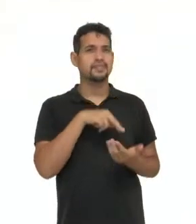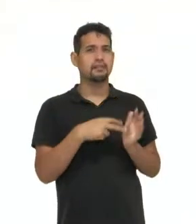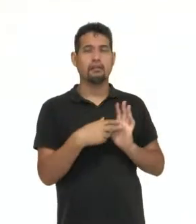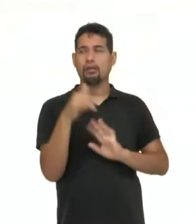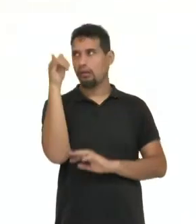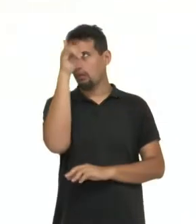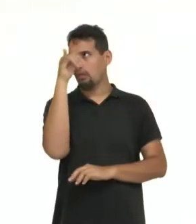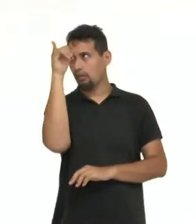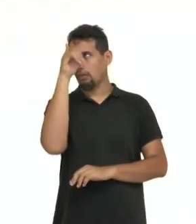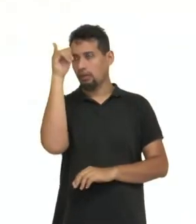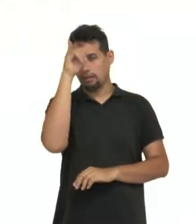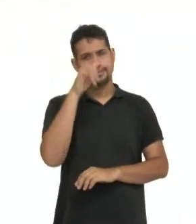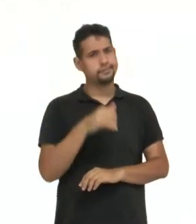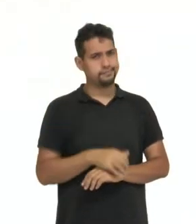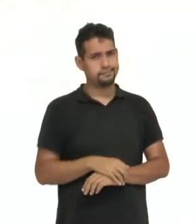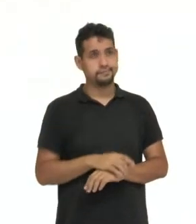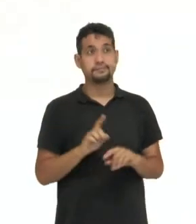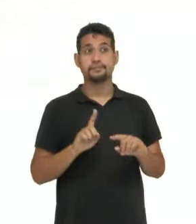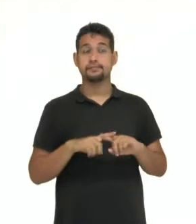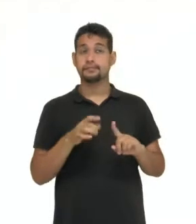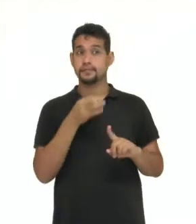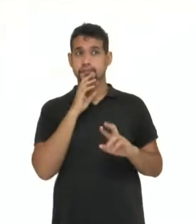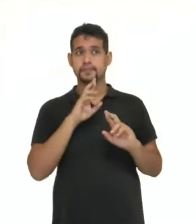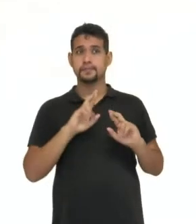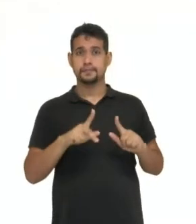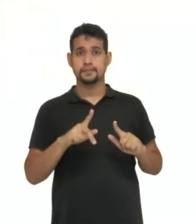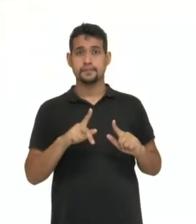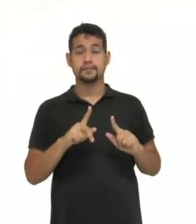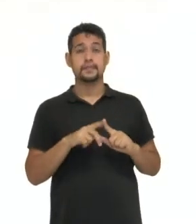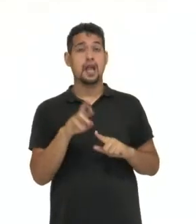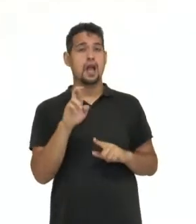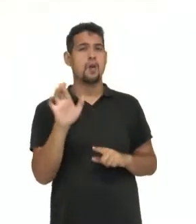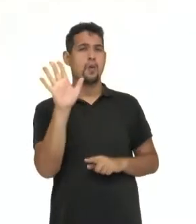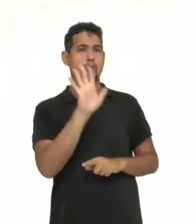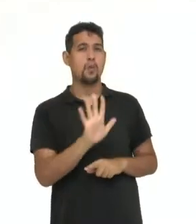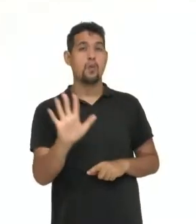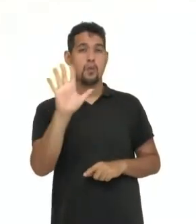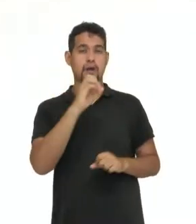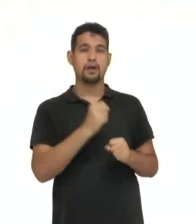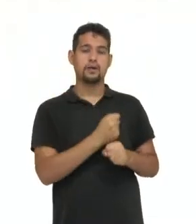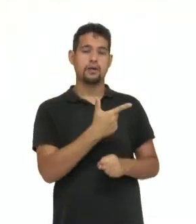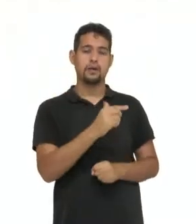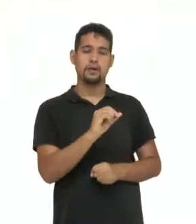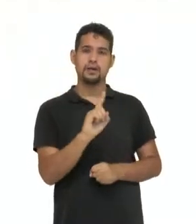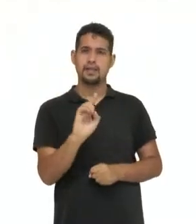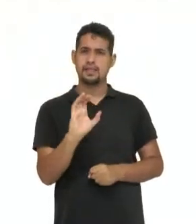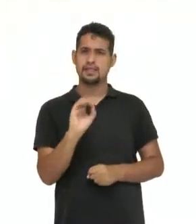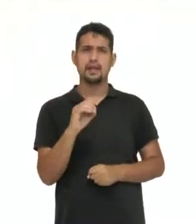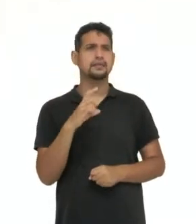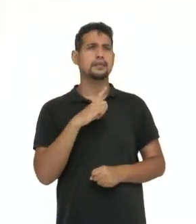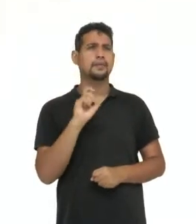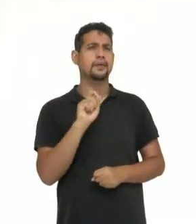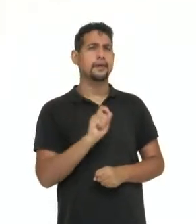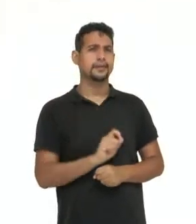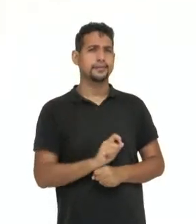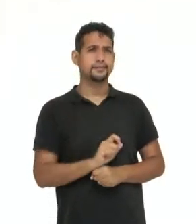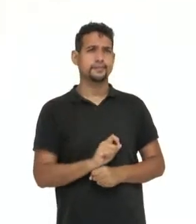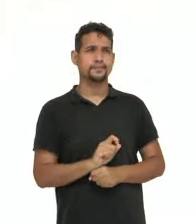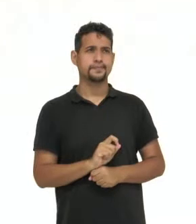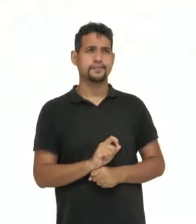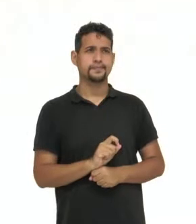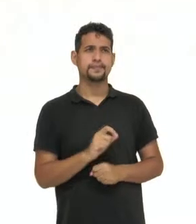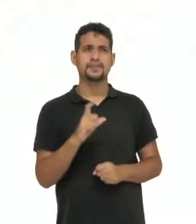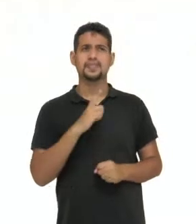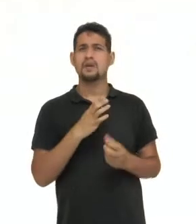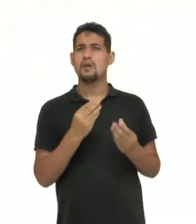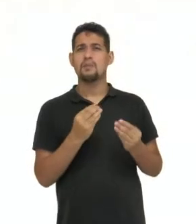tontería. Por el contrario, en Rusia, el verano 2010 trajo consigo una ola